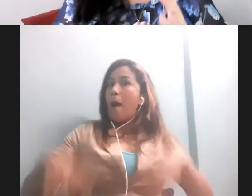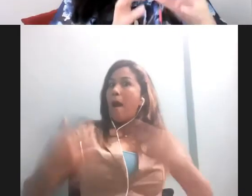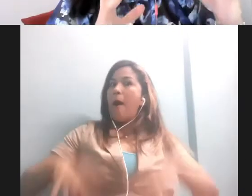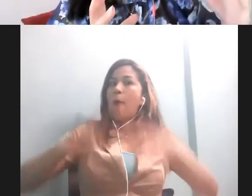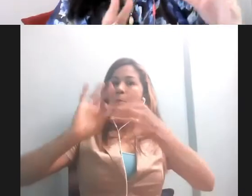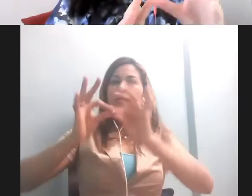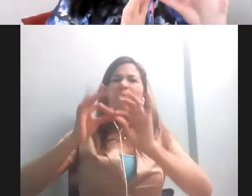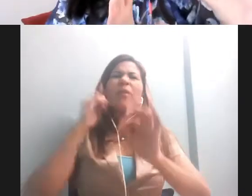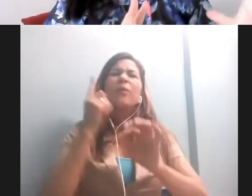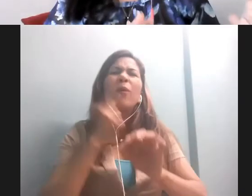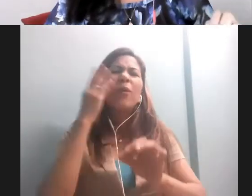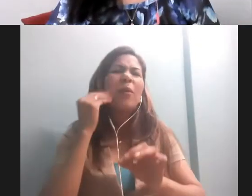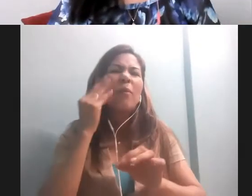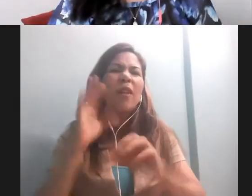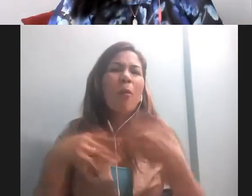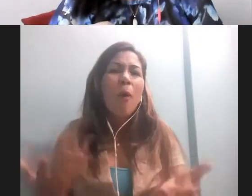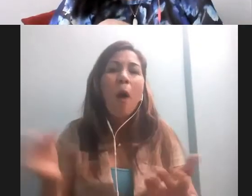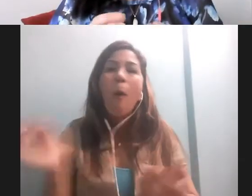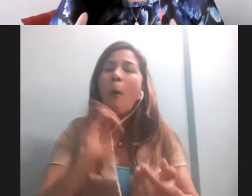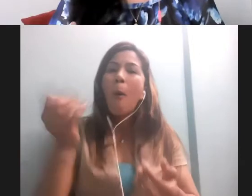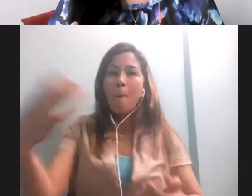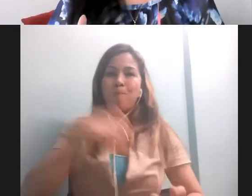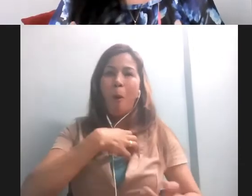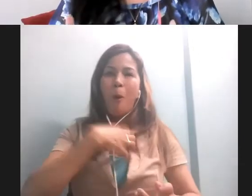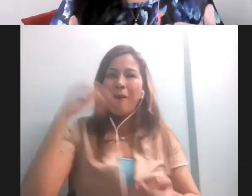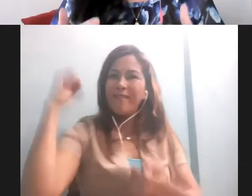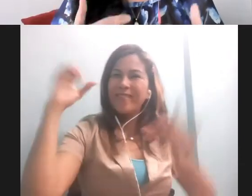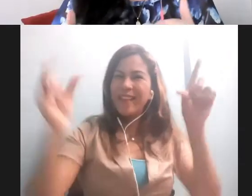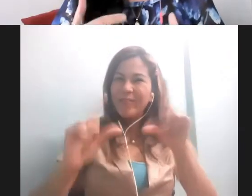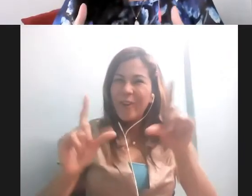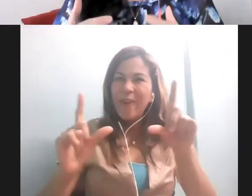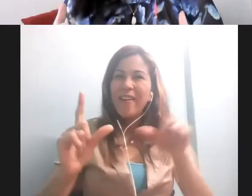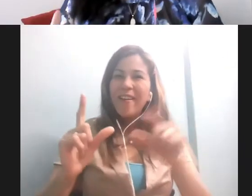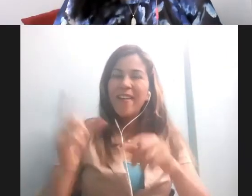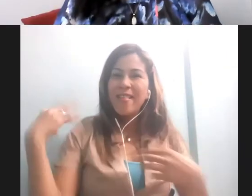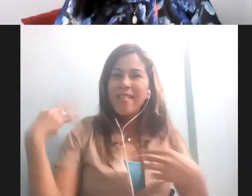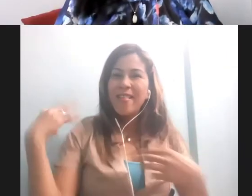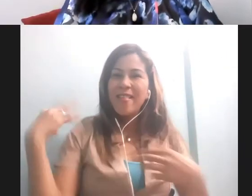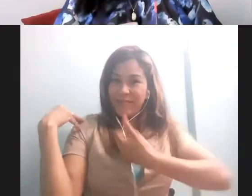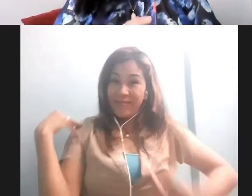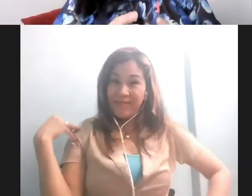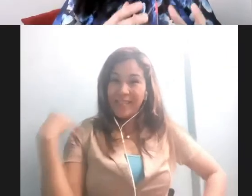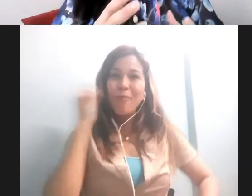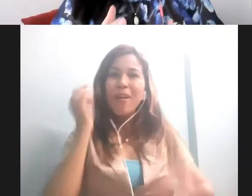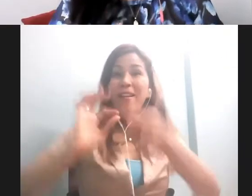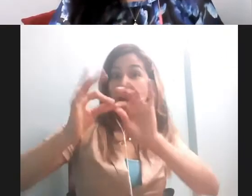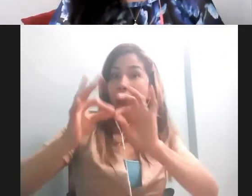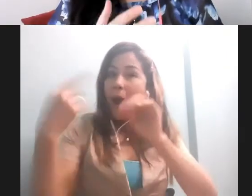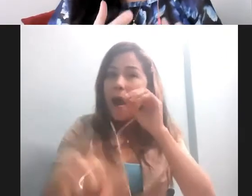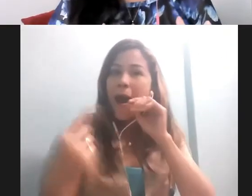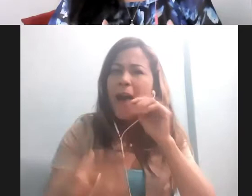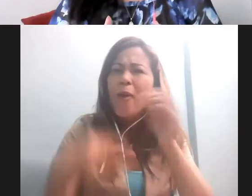ven unos premios y hay un intérprete? Que antes, yo pienso que ahora es más frecuente. ¿Se